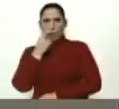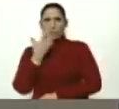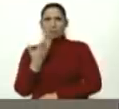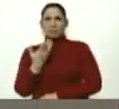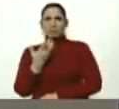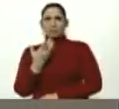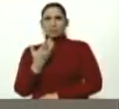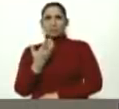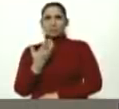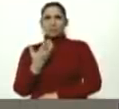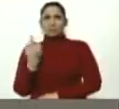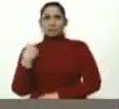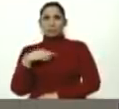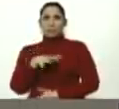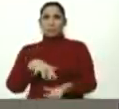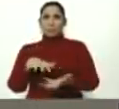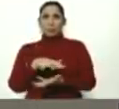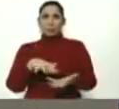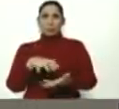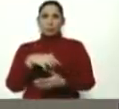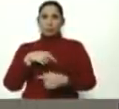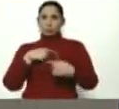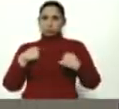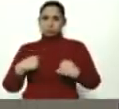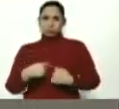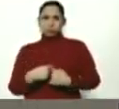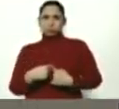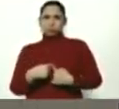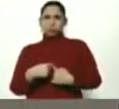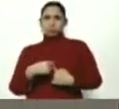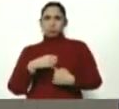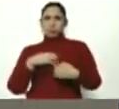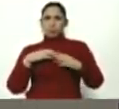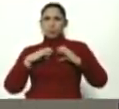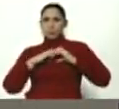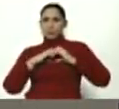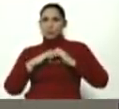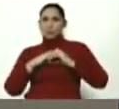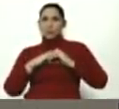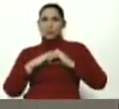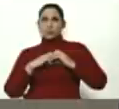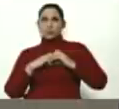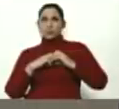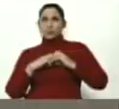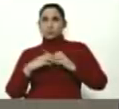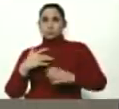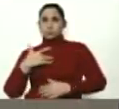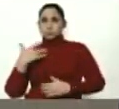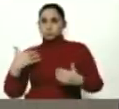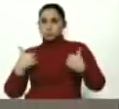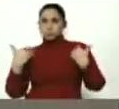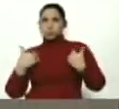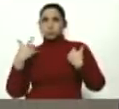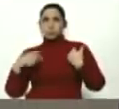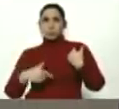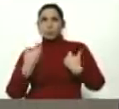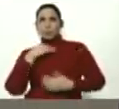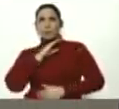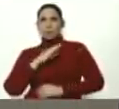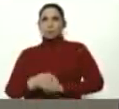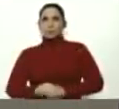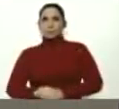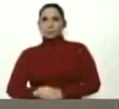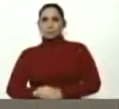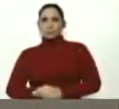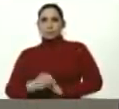comorbilidad importante, tenía un problema de miocardiopatía dilatada chagásica, sufría de manera crónica de la enfermedad